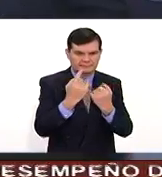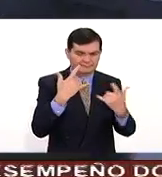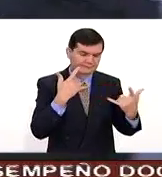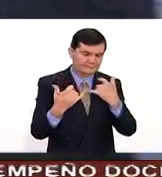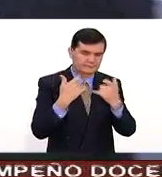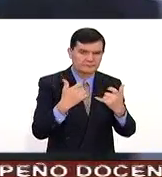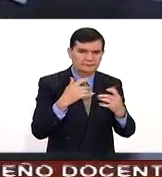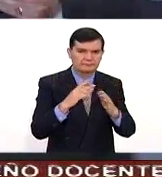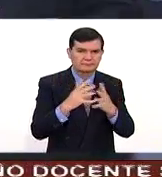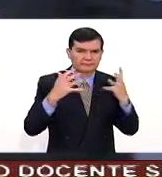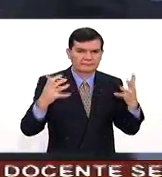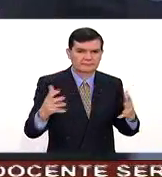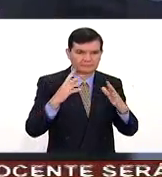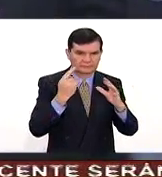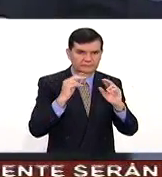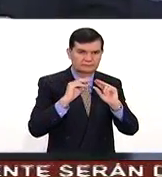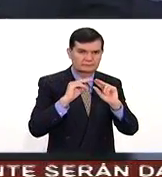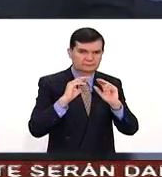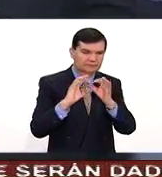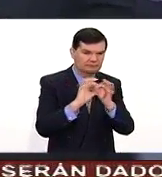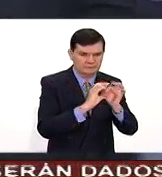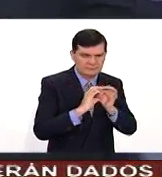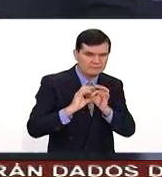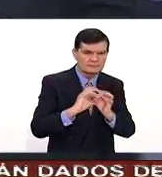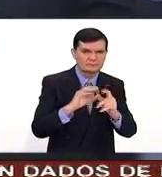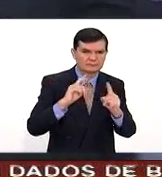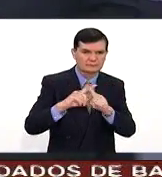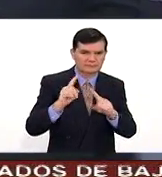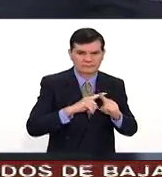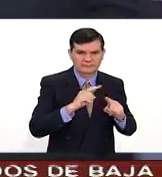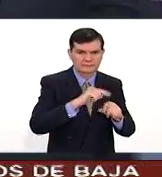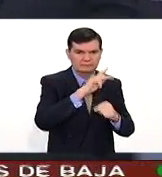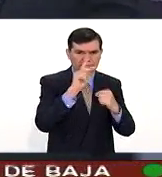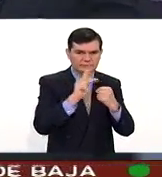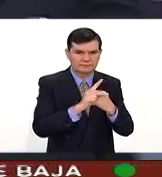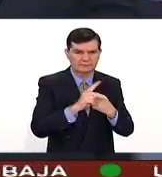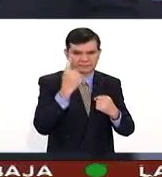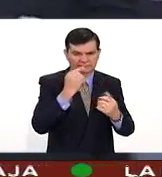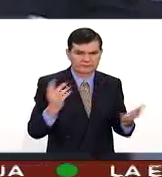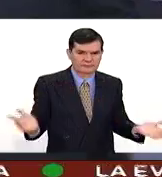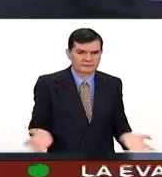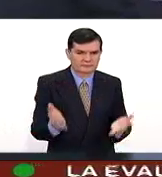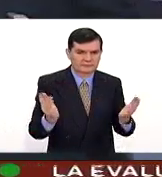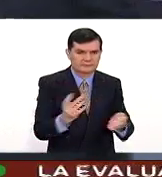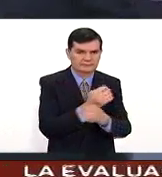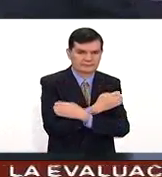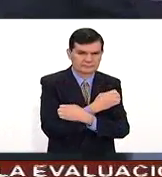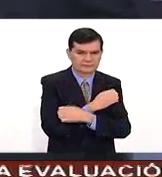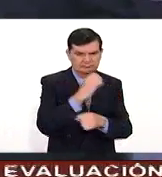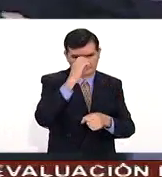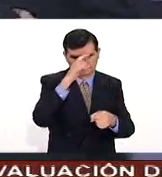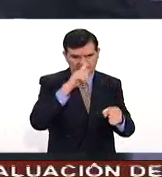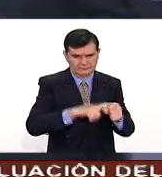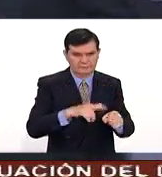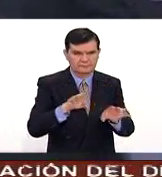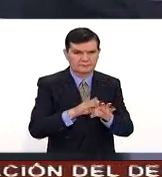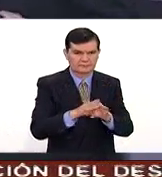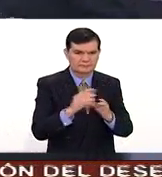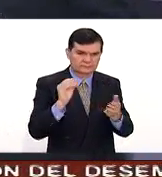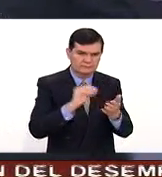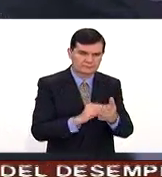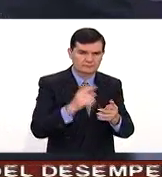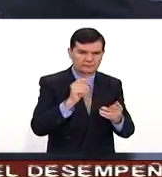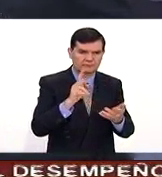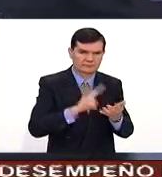esfuerzo por unir a todos los países para promover la educación, la cultura, el emprendurismo